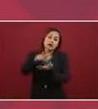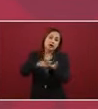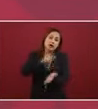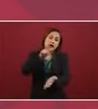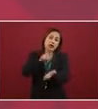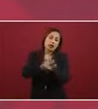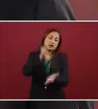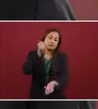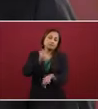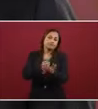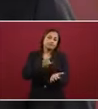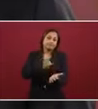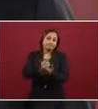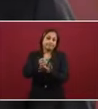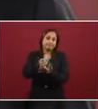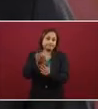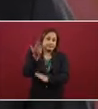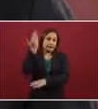que